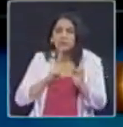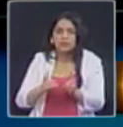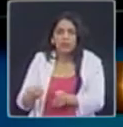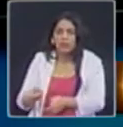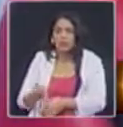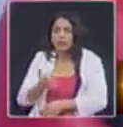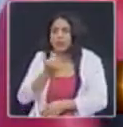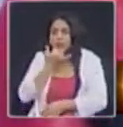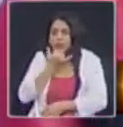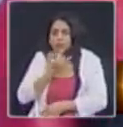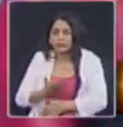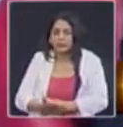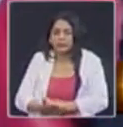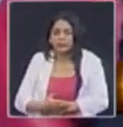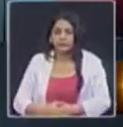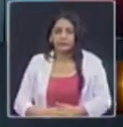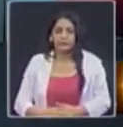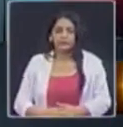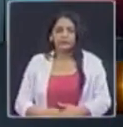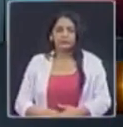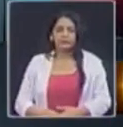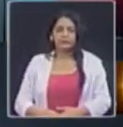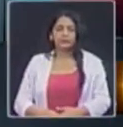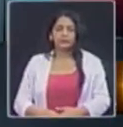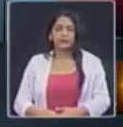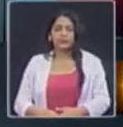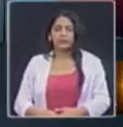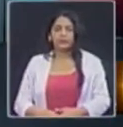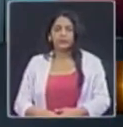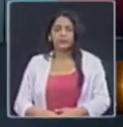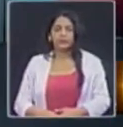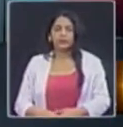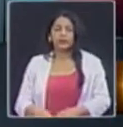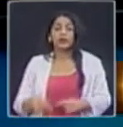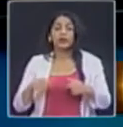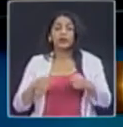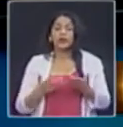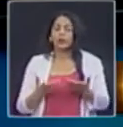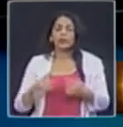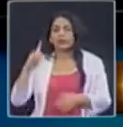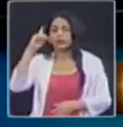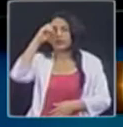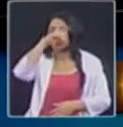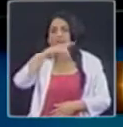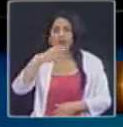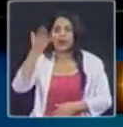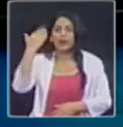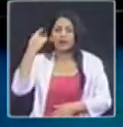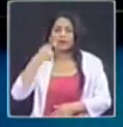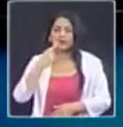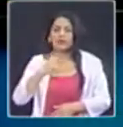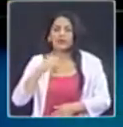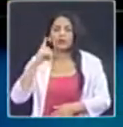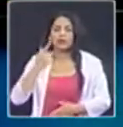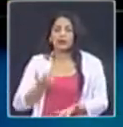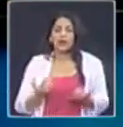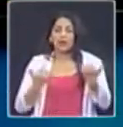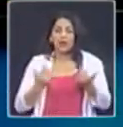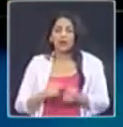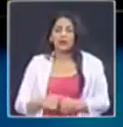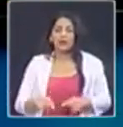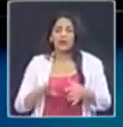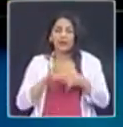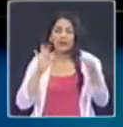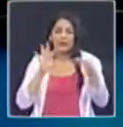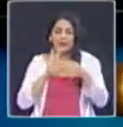estas otras autoridades es que todo es un eufemismo en la constitución de montecristi por ejemplo se llama gobiernos autónomos descentralizados